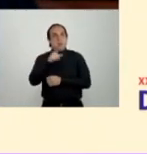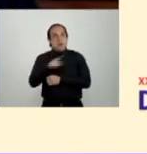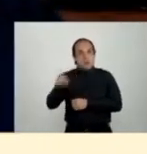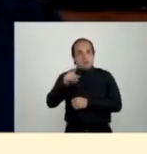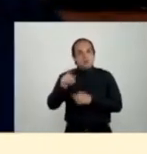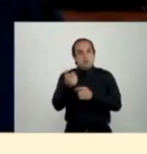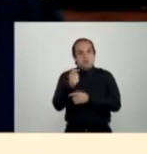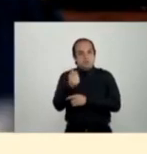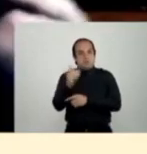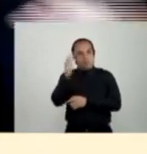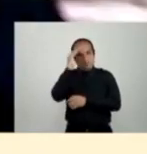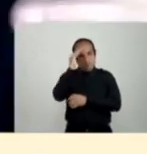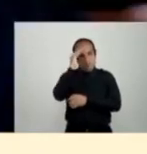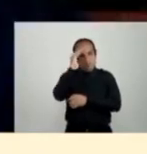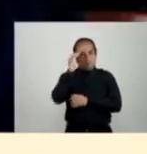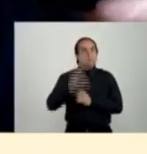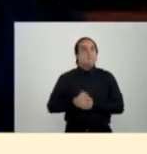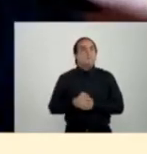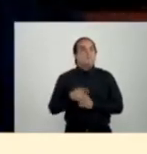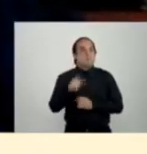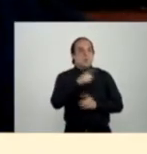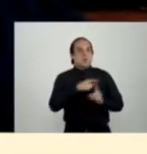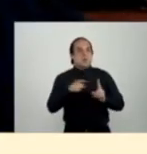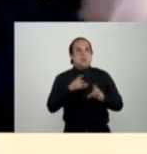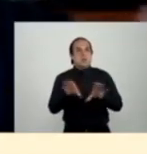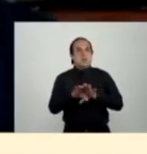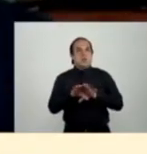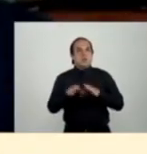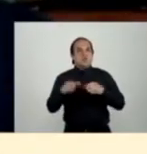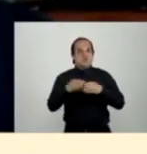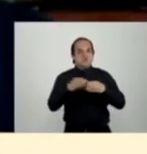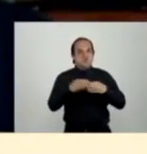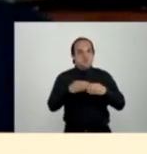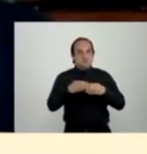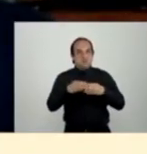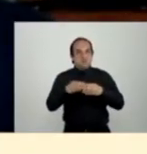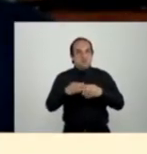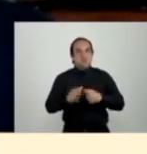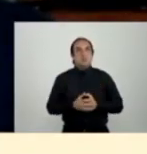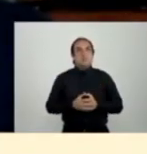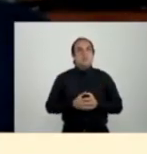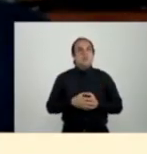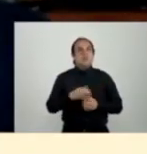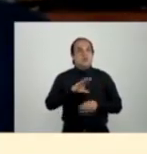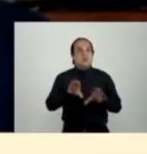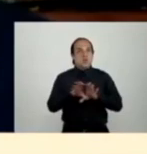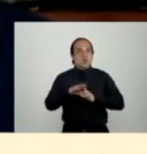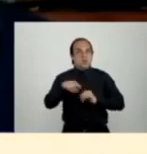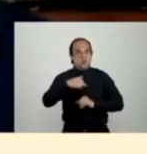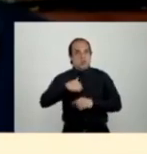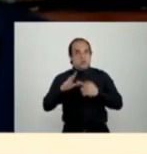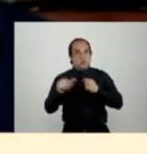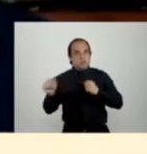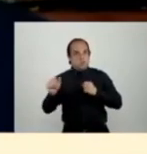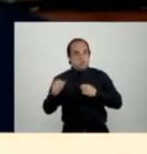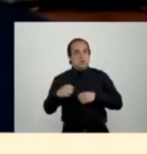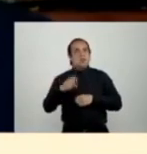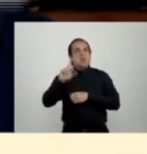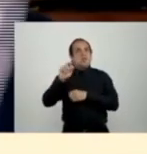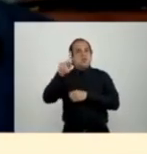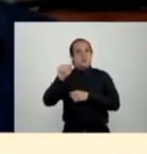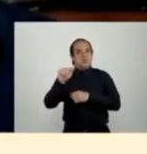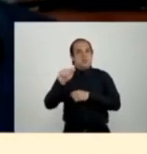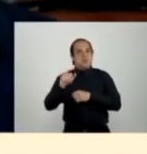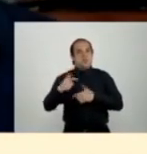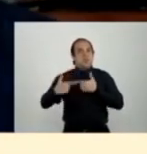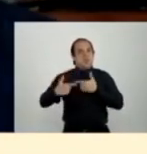poco conocidos y estaban como trancados todavía por los muros del boom. Yo conocí más bien en Europa la generación tuya,